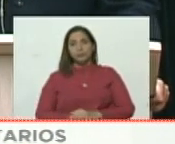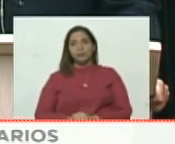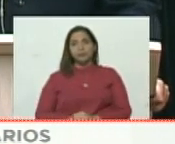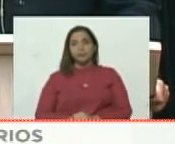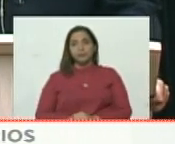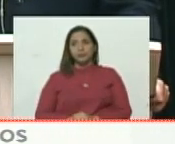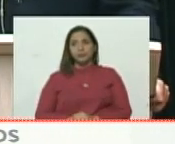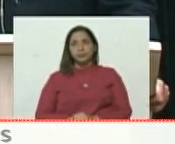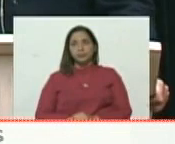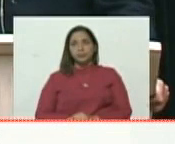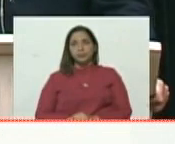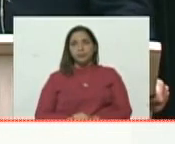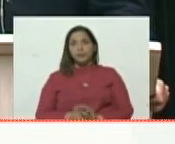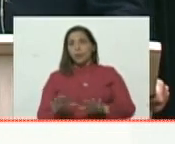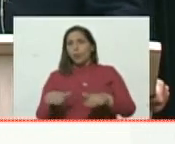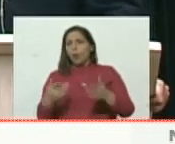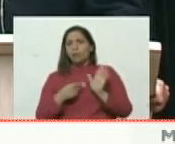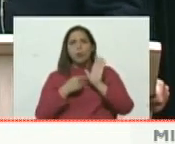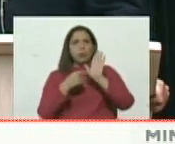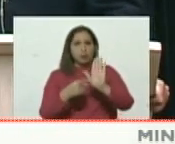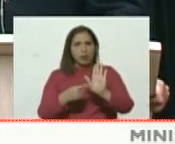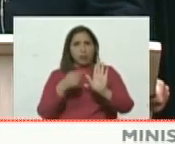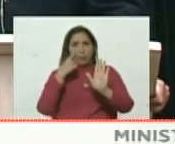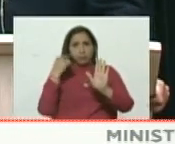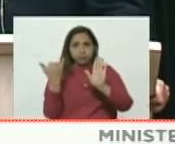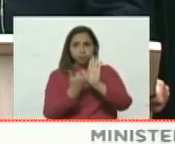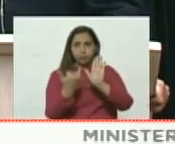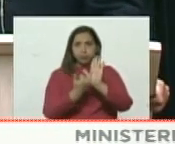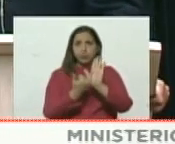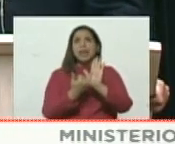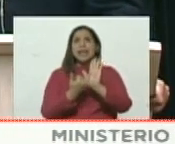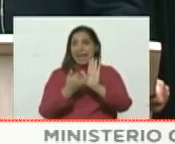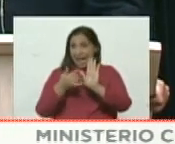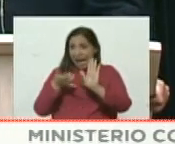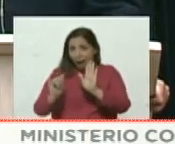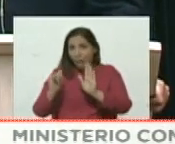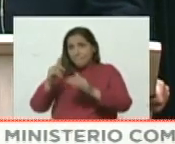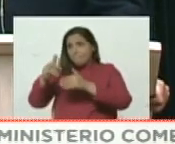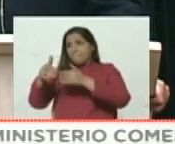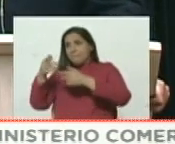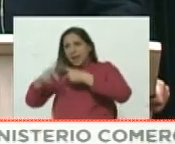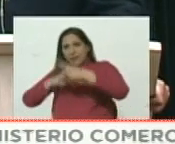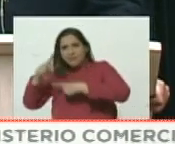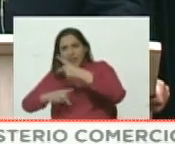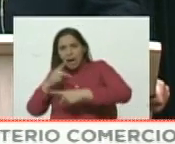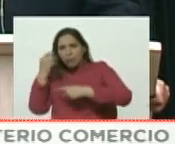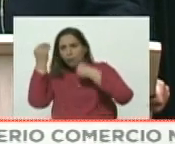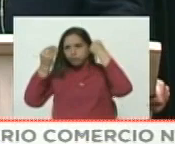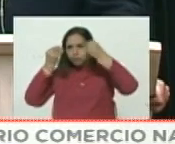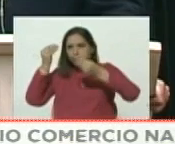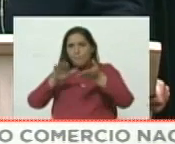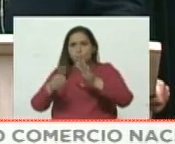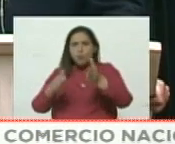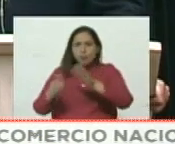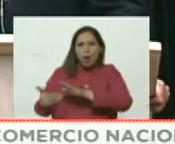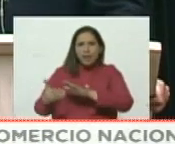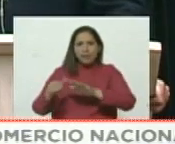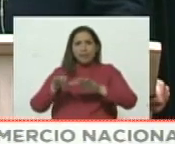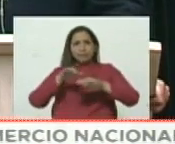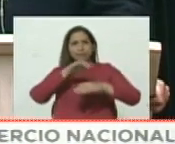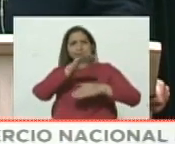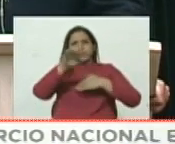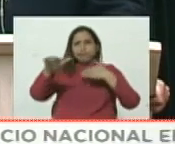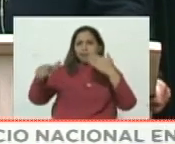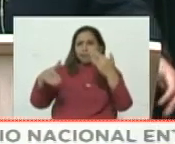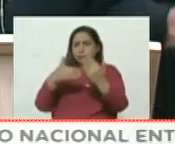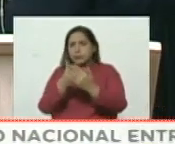Cabello, cuando mostrábamos evidencia de que se estaba planificando una masacre y un asesinato masivo de